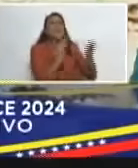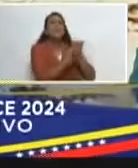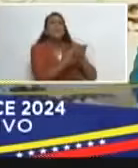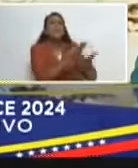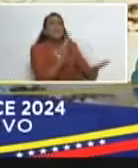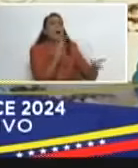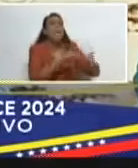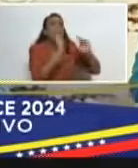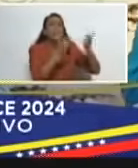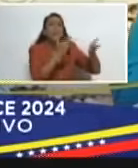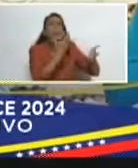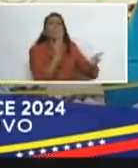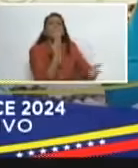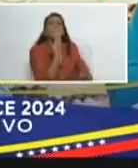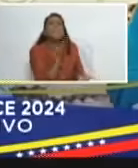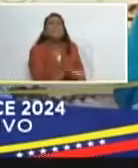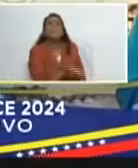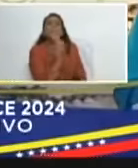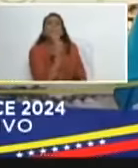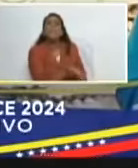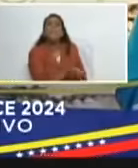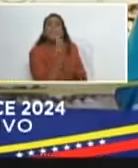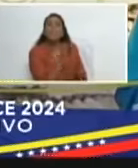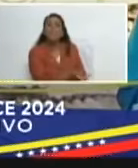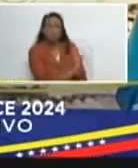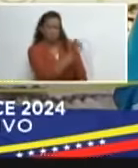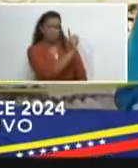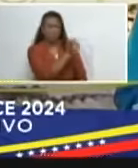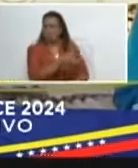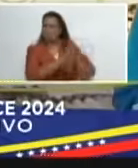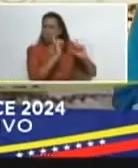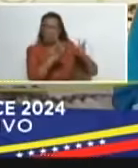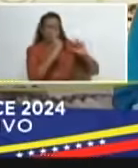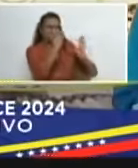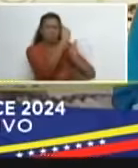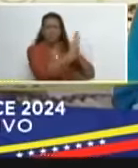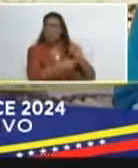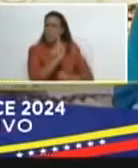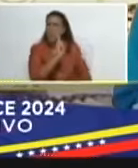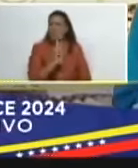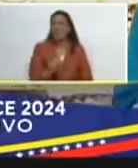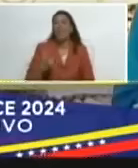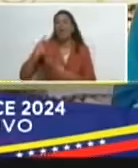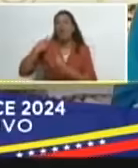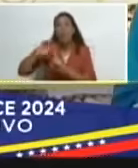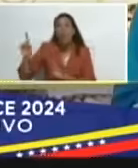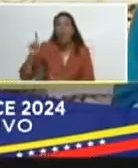imperialismo para trabajar ni para crecer. Y vamos a ver, rapidito también,